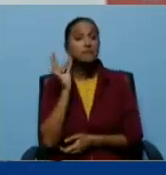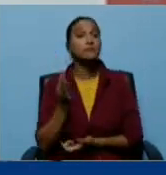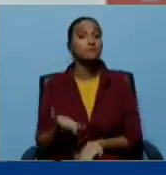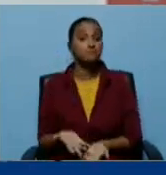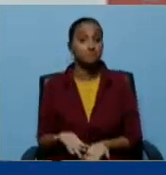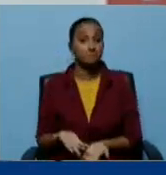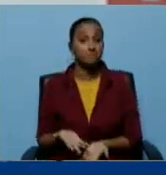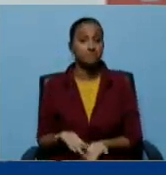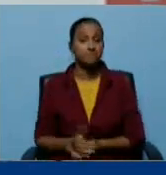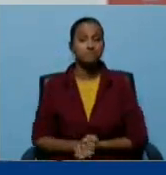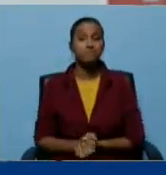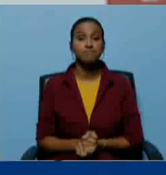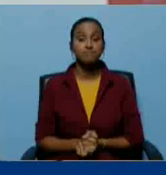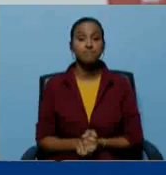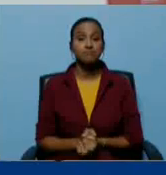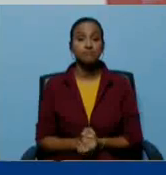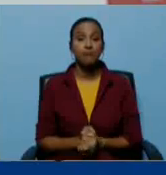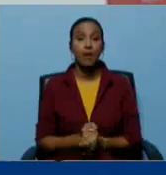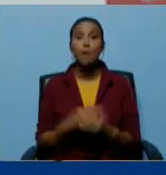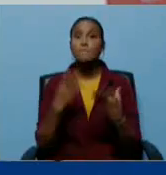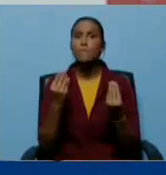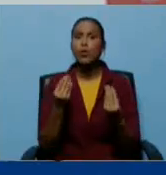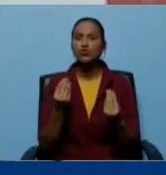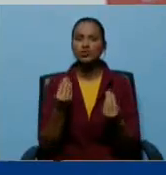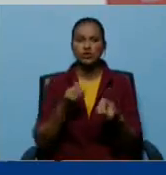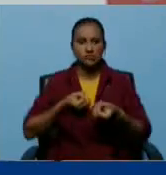Saturaron de odio